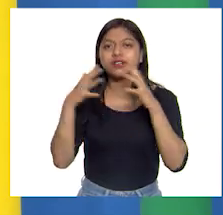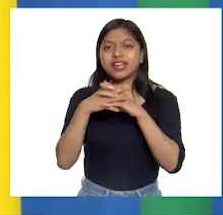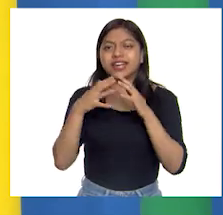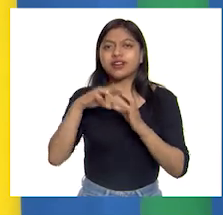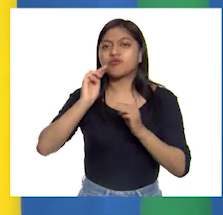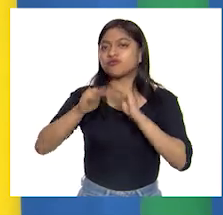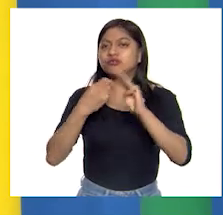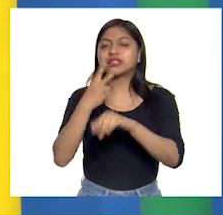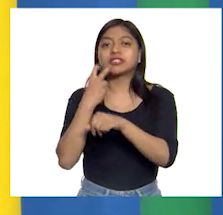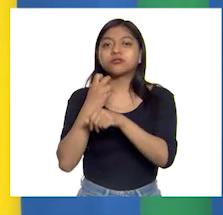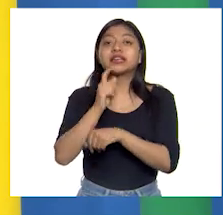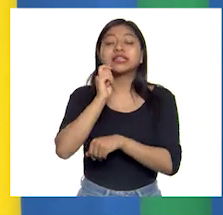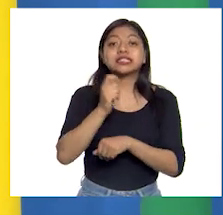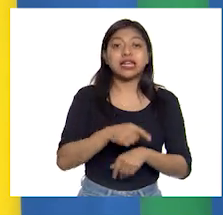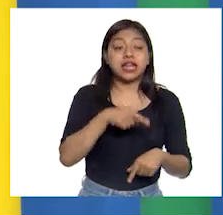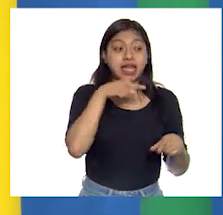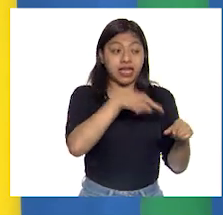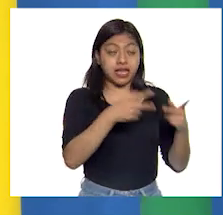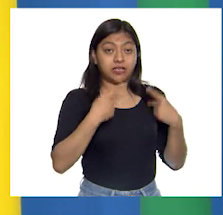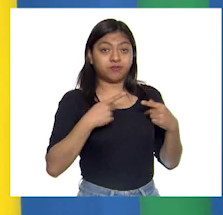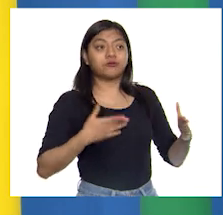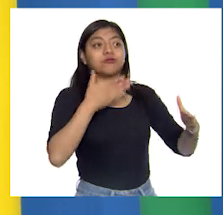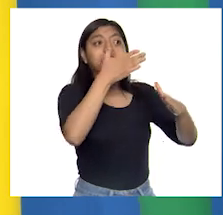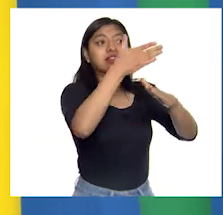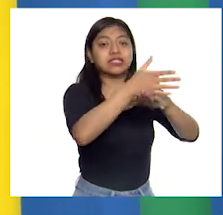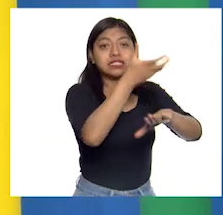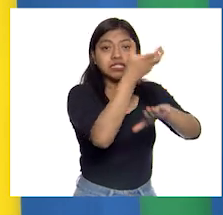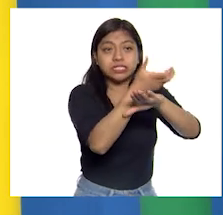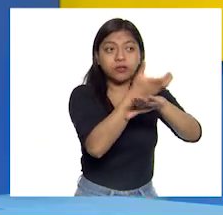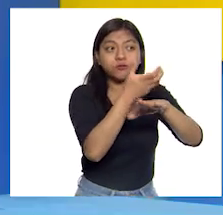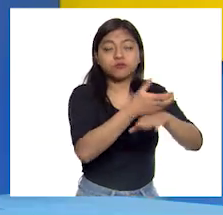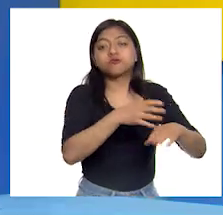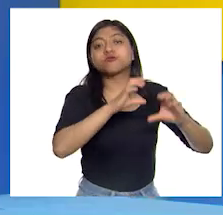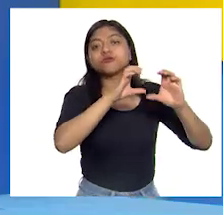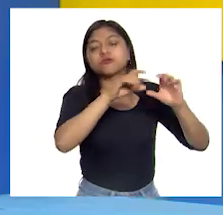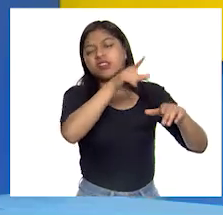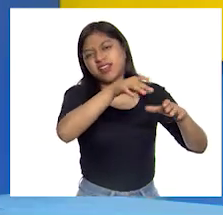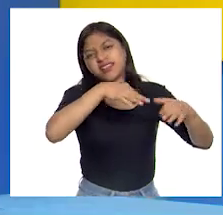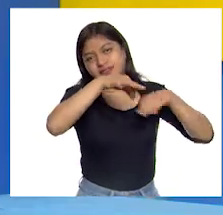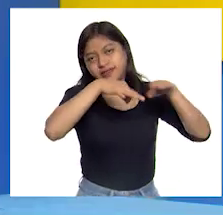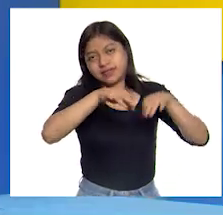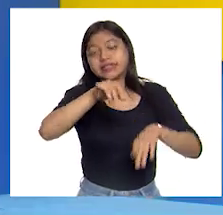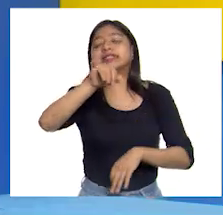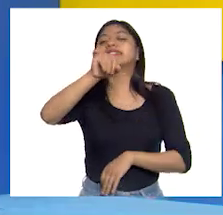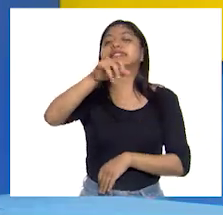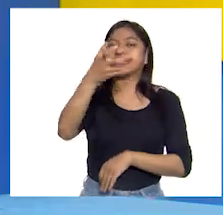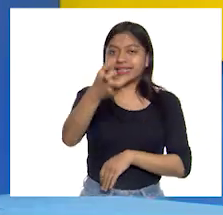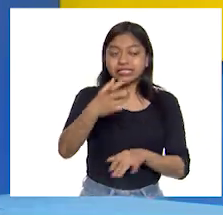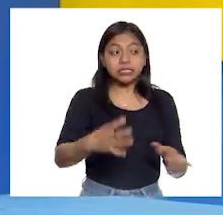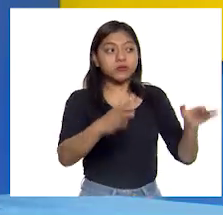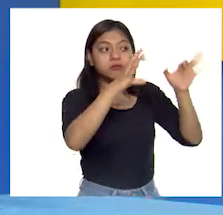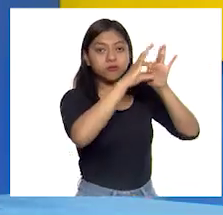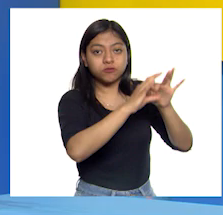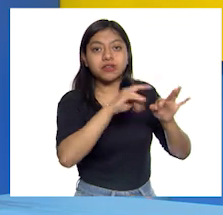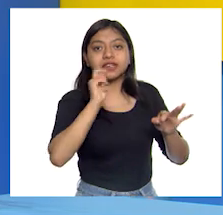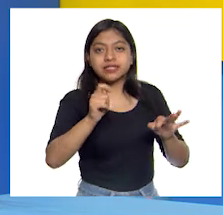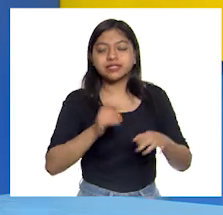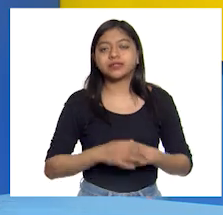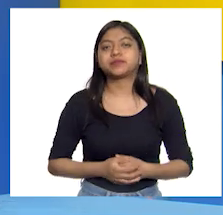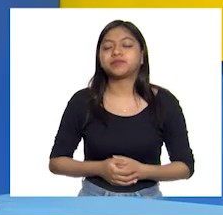vivienda. Esta etapa, de gran esplendor, se conoce como el milagro mexicano. Oye,